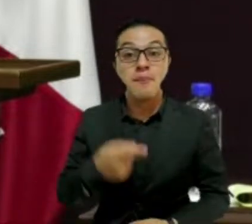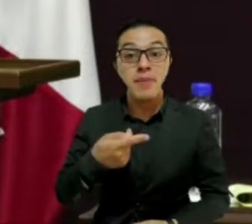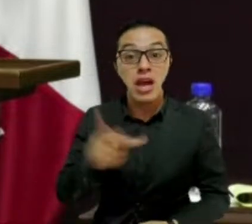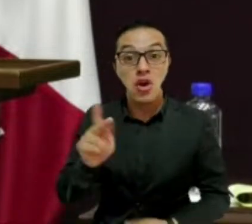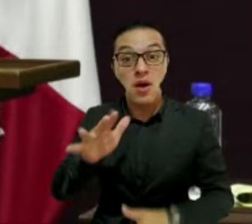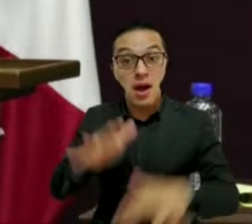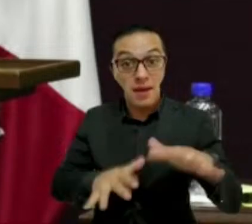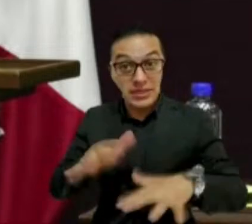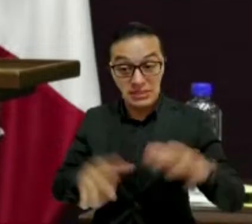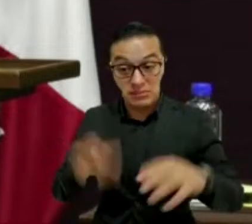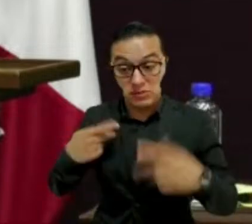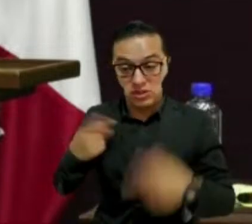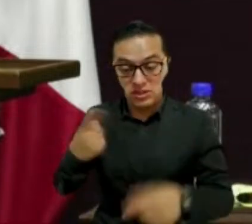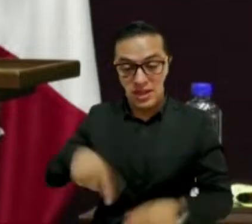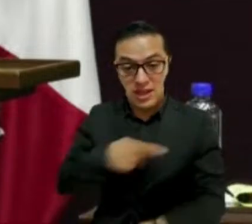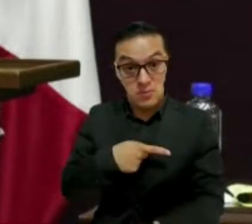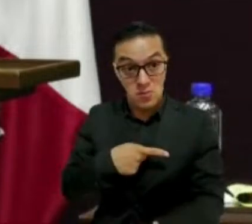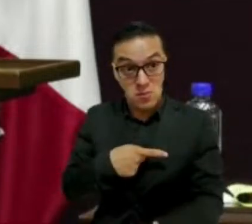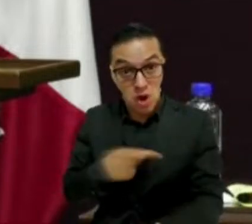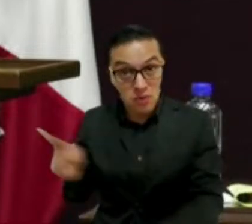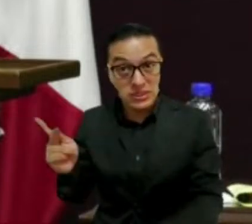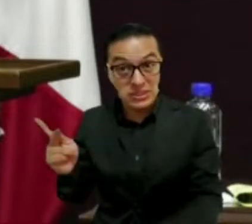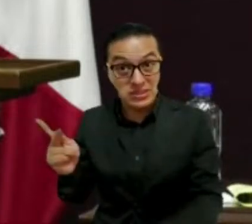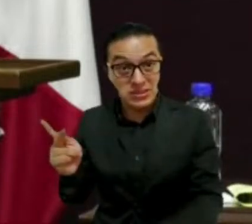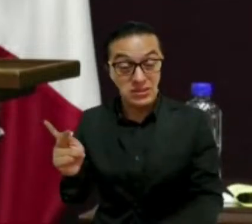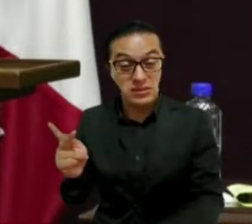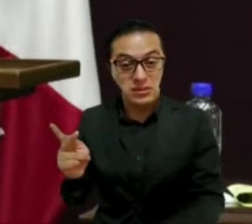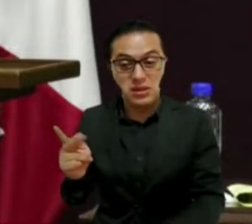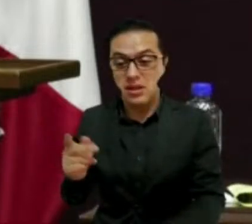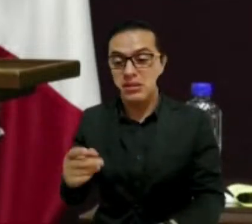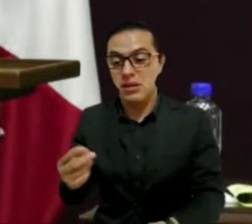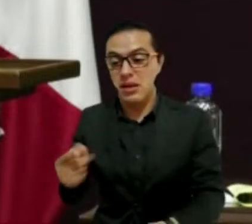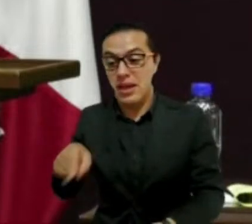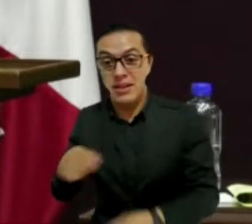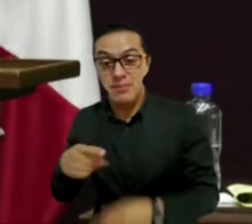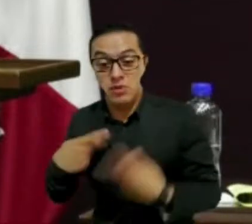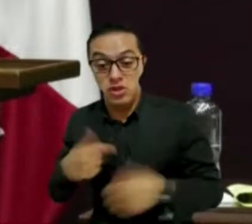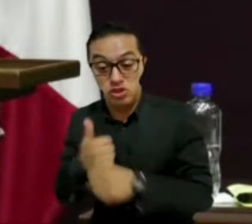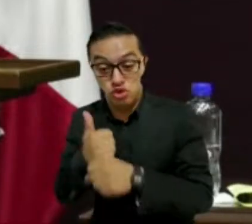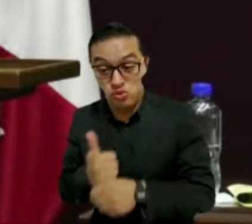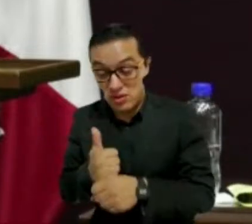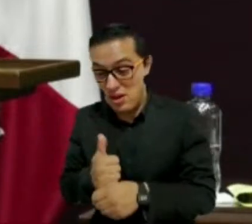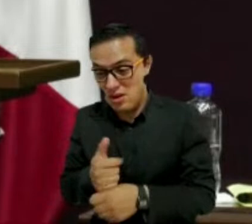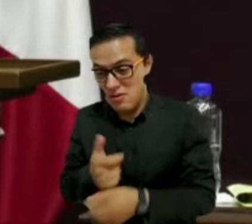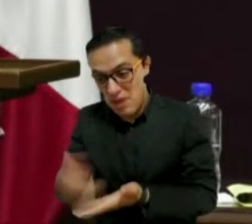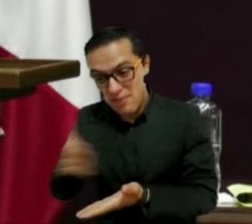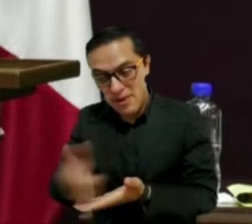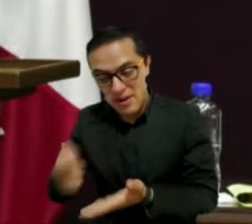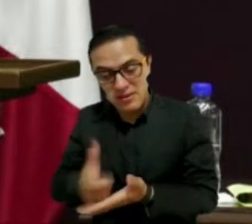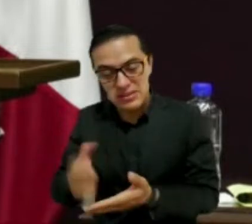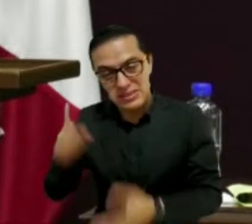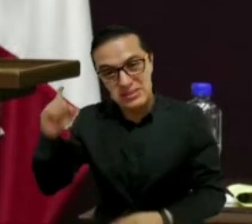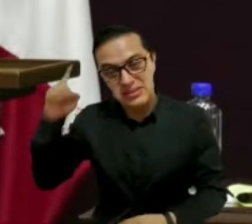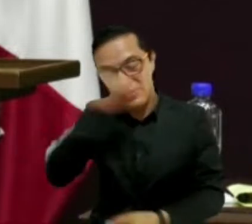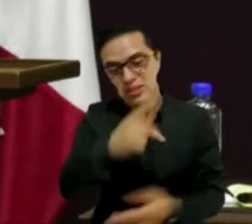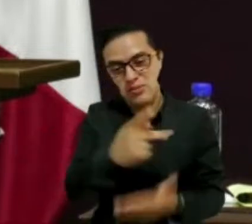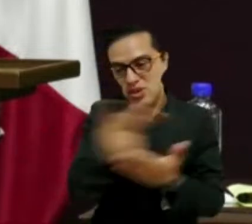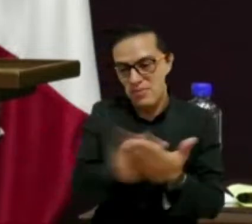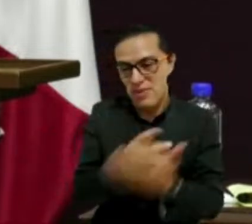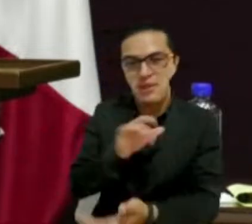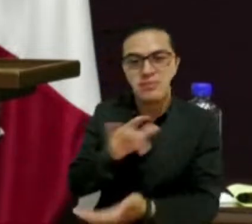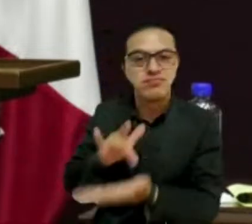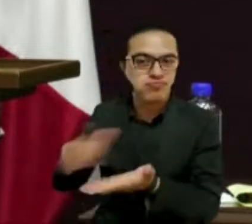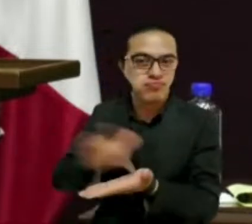a las restricciones de ingresos. Es fundamental establecer en la Ley de Desarrollo Social una fracción en donde se